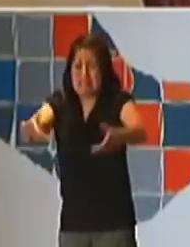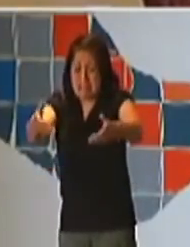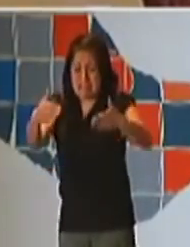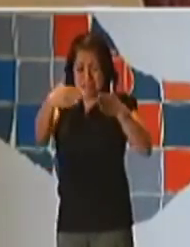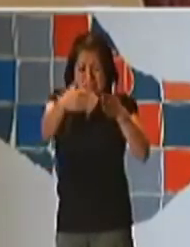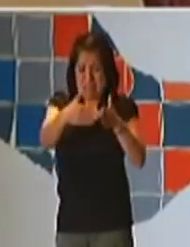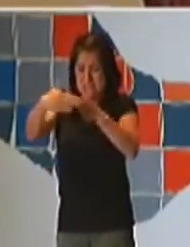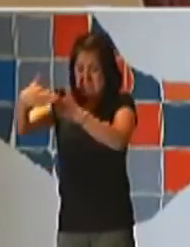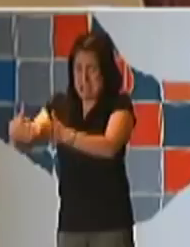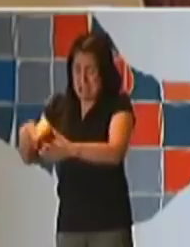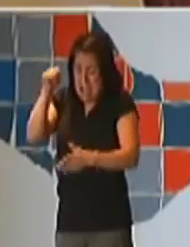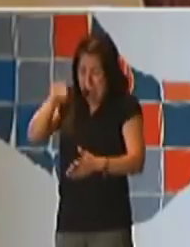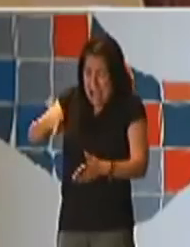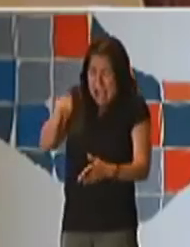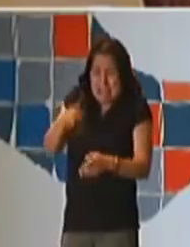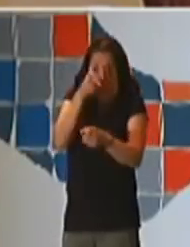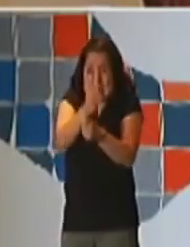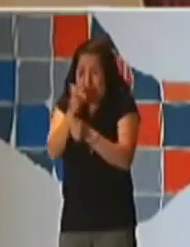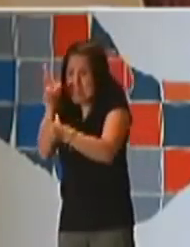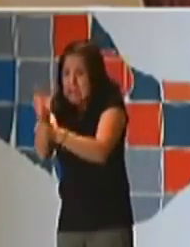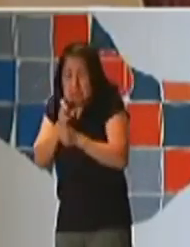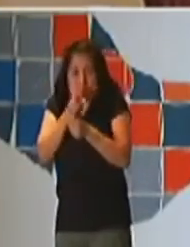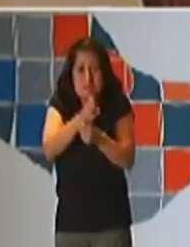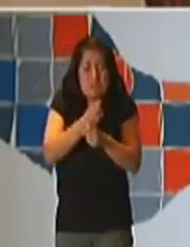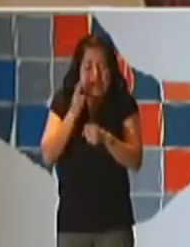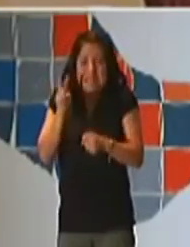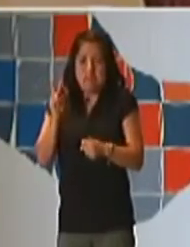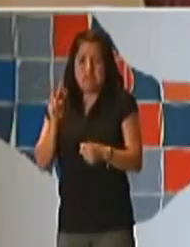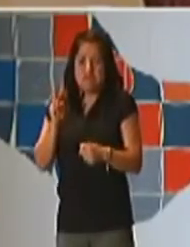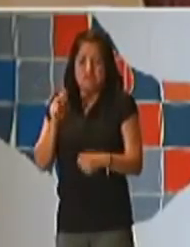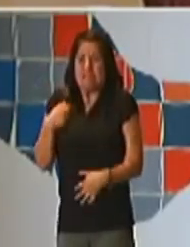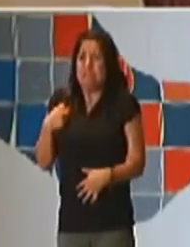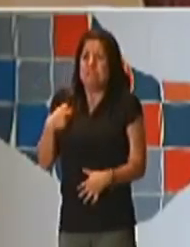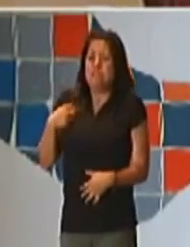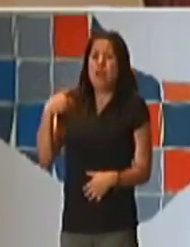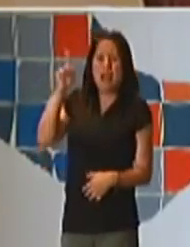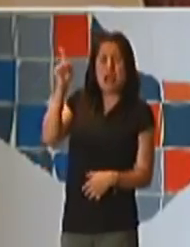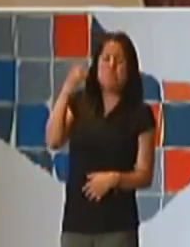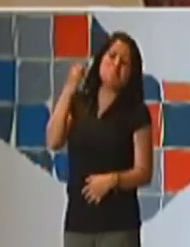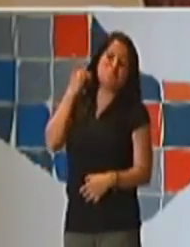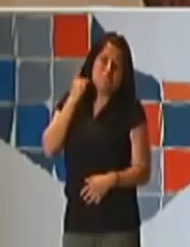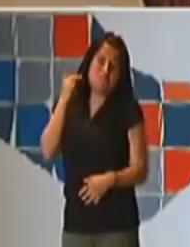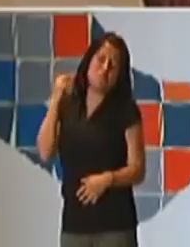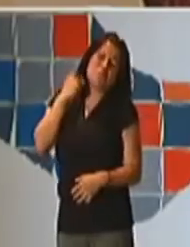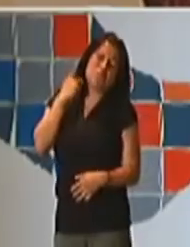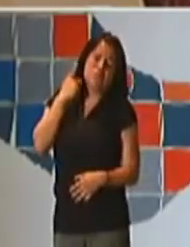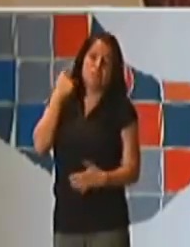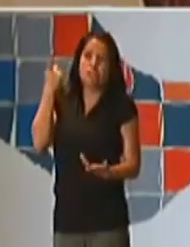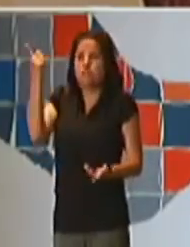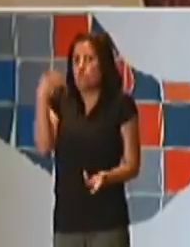asesino pero esos políticos jamás denuncian que trabajar Es